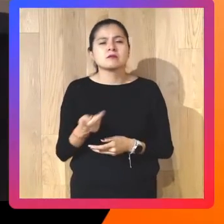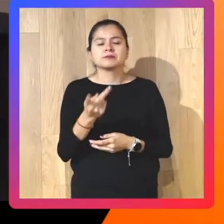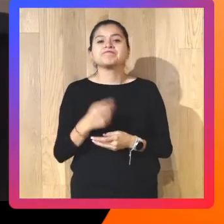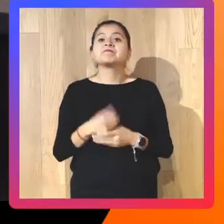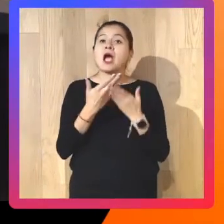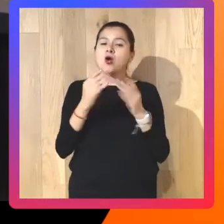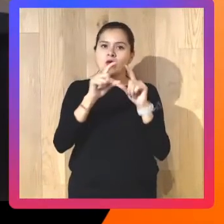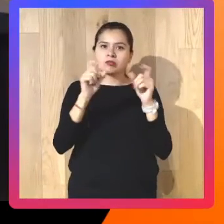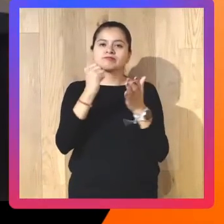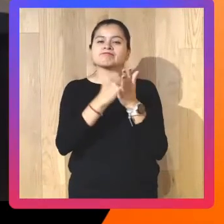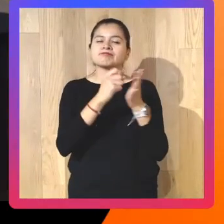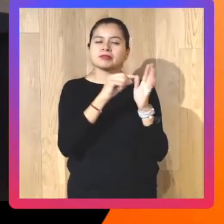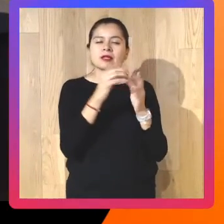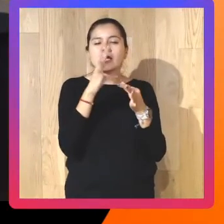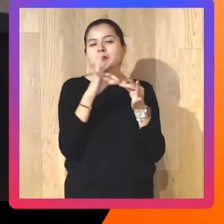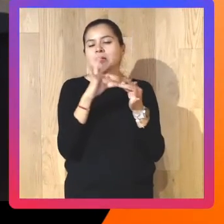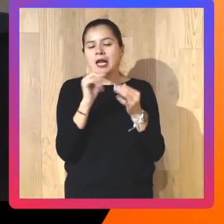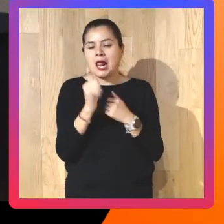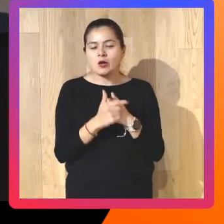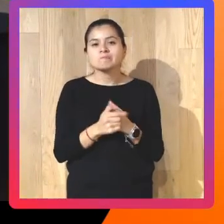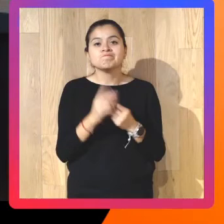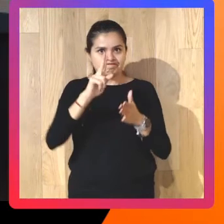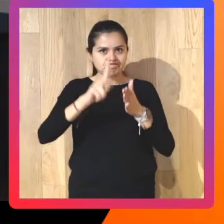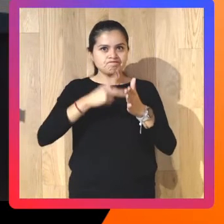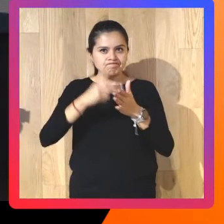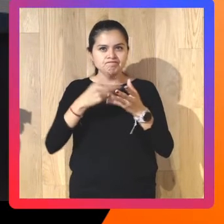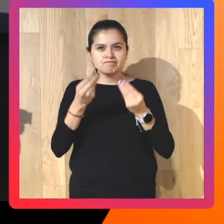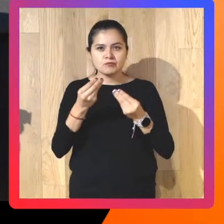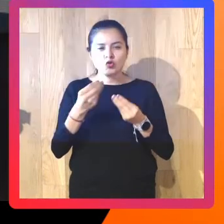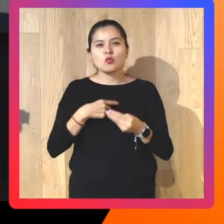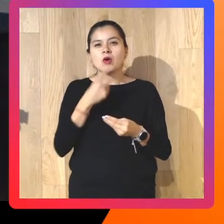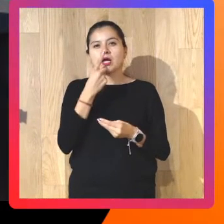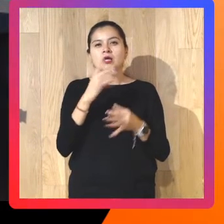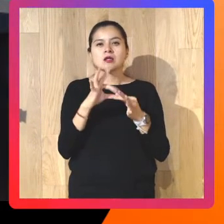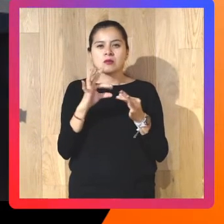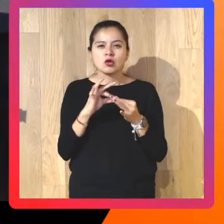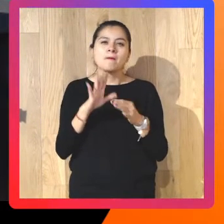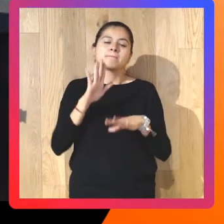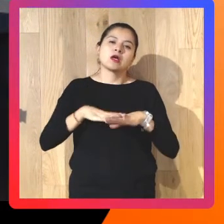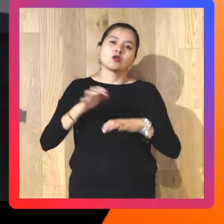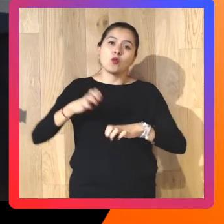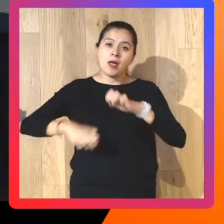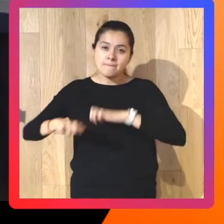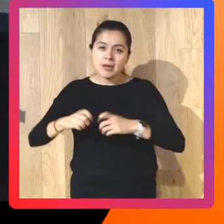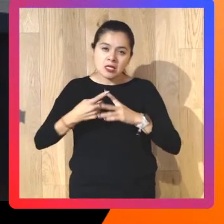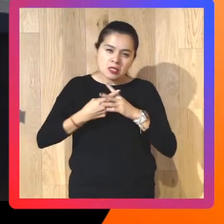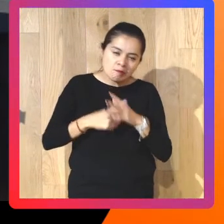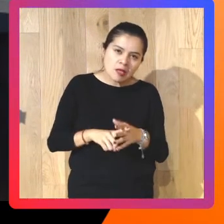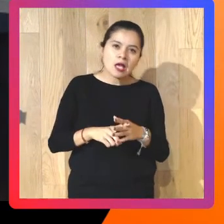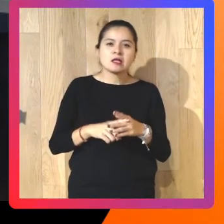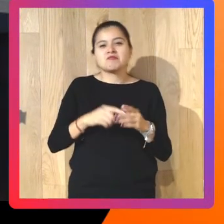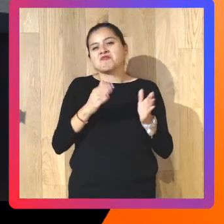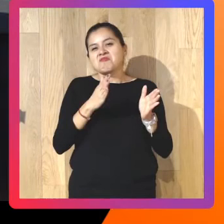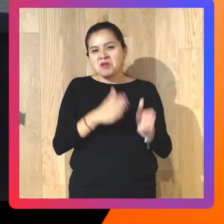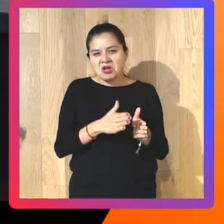una anotación, y es que muchas veces, y esto me dirijo más a lo mejor para los emprendedores, las pequeñas y